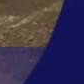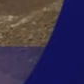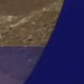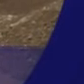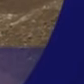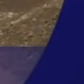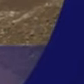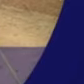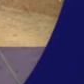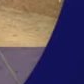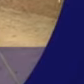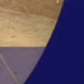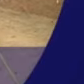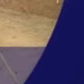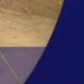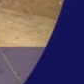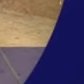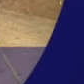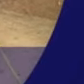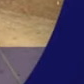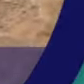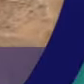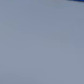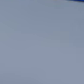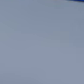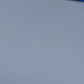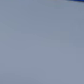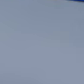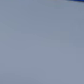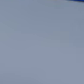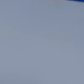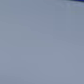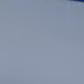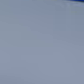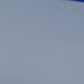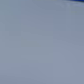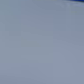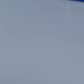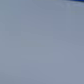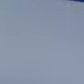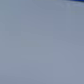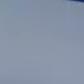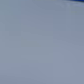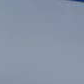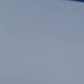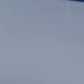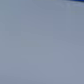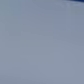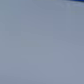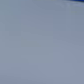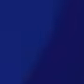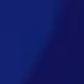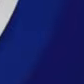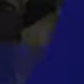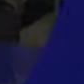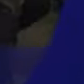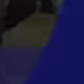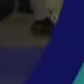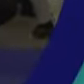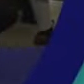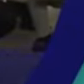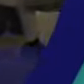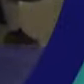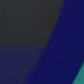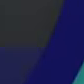permitirá viajar rápidamente de La Punta hasta Chorrillos. Les contamos finalmente que entre aplausos se despide Fernando Zavala de la